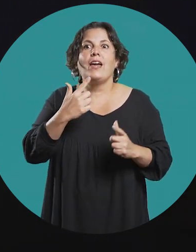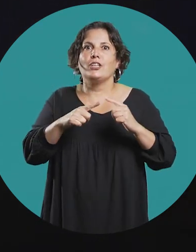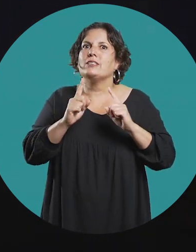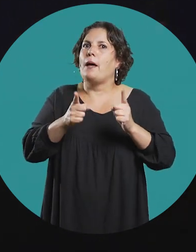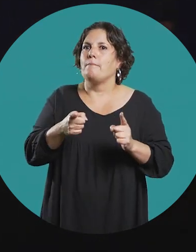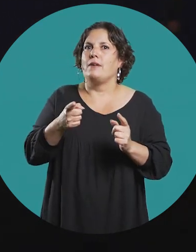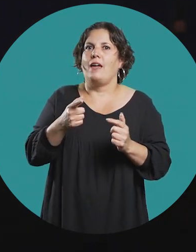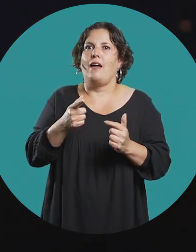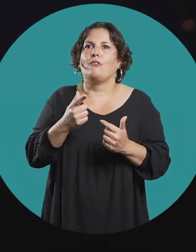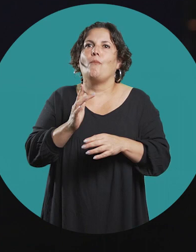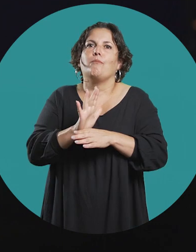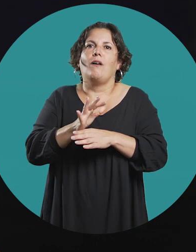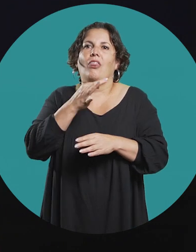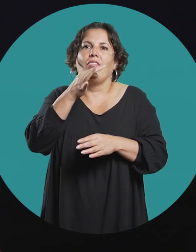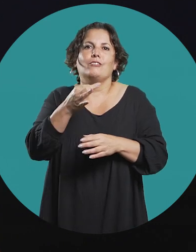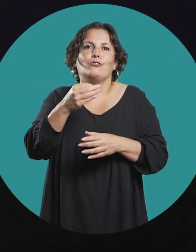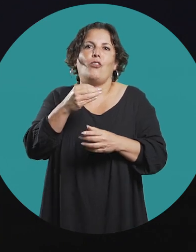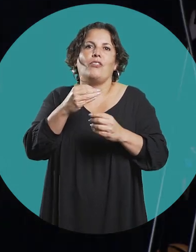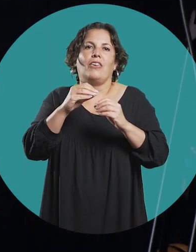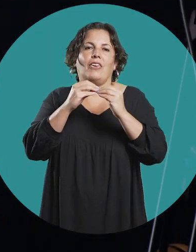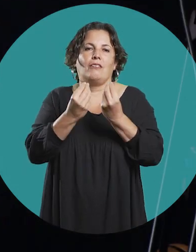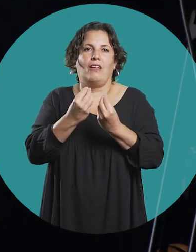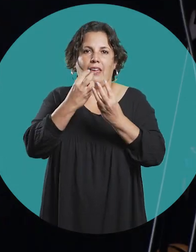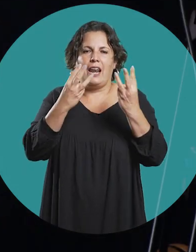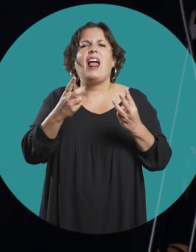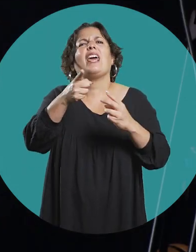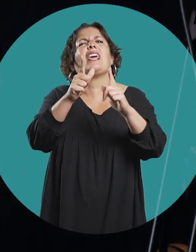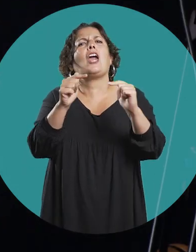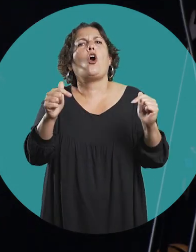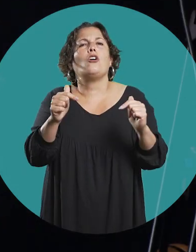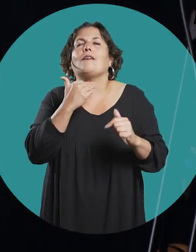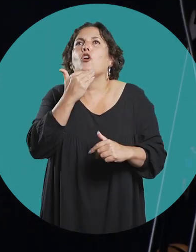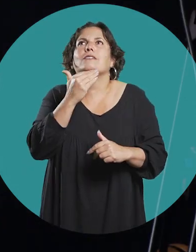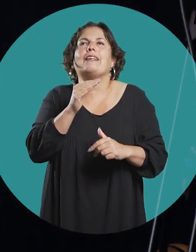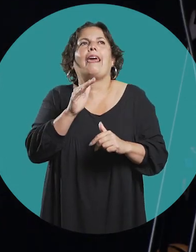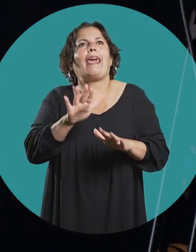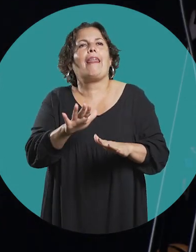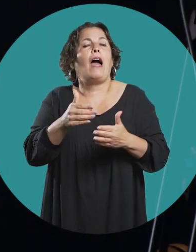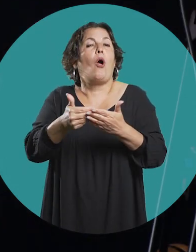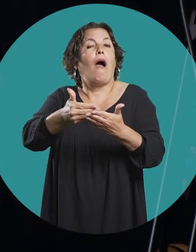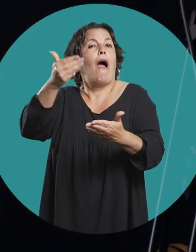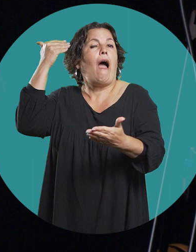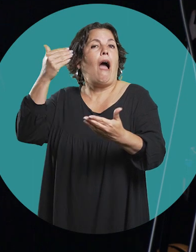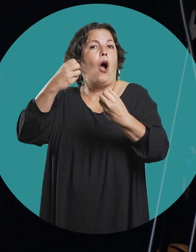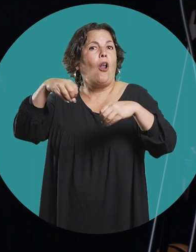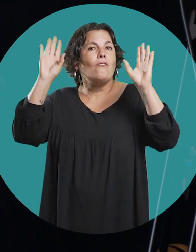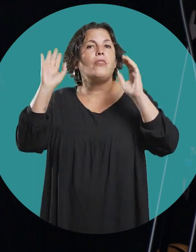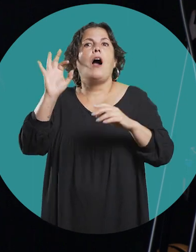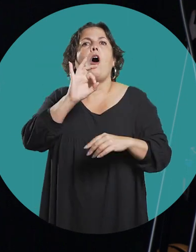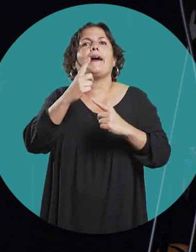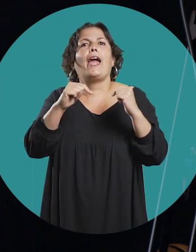pongo también ahí dentro de la cajita. ¿Qué cosas quedaron, no sé si en el camino, pero qué cosas quedaron